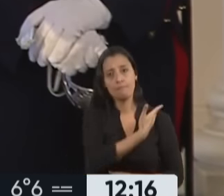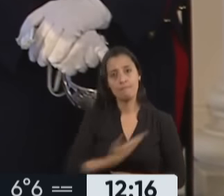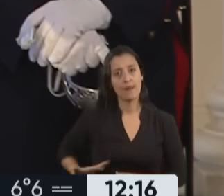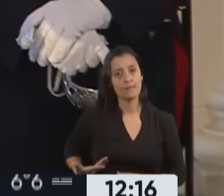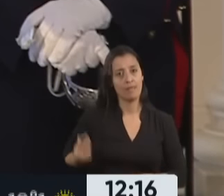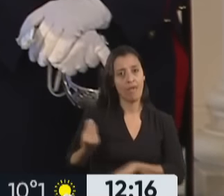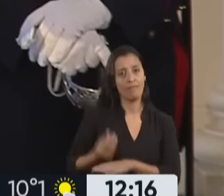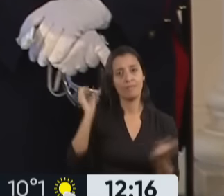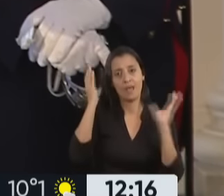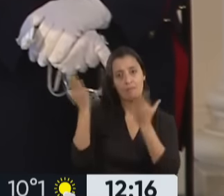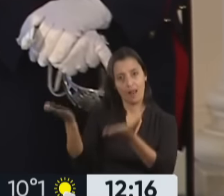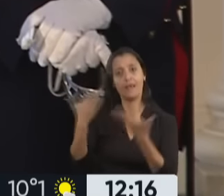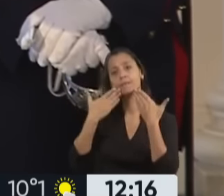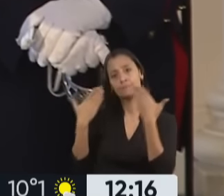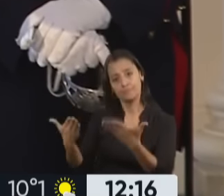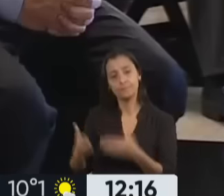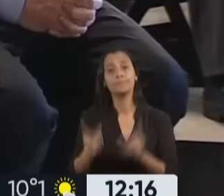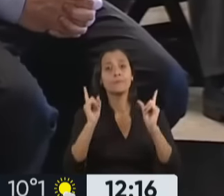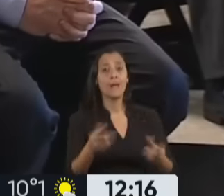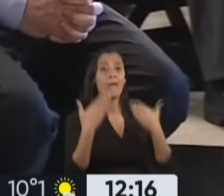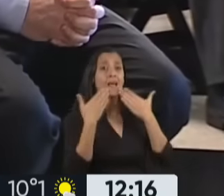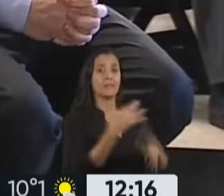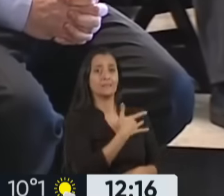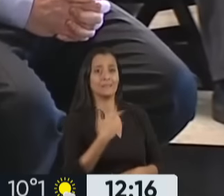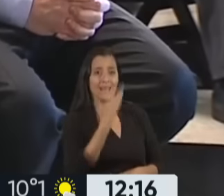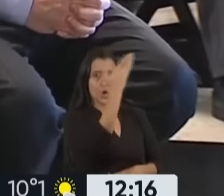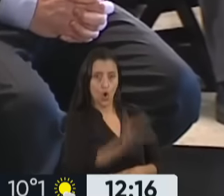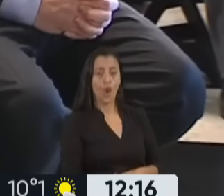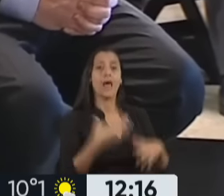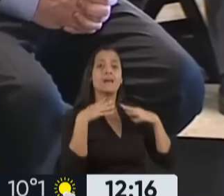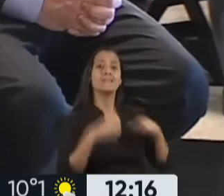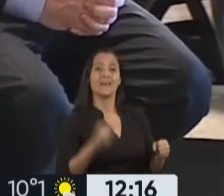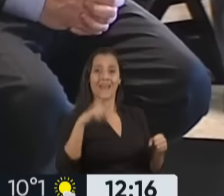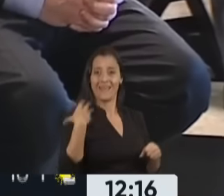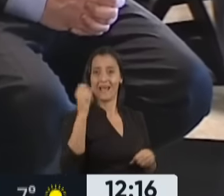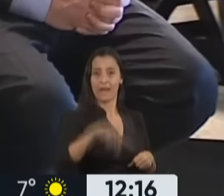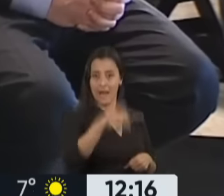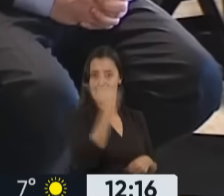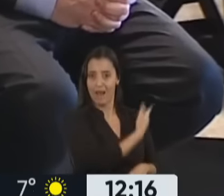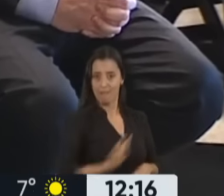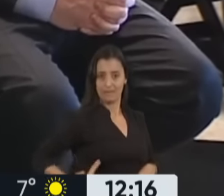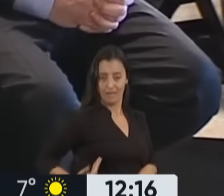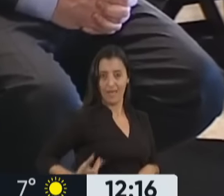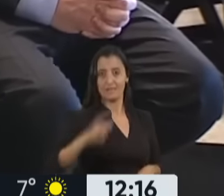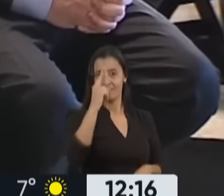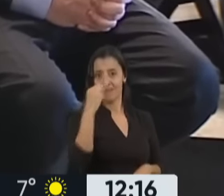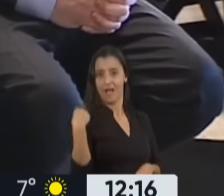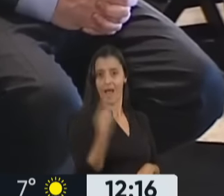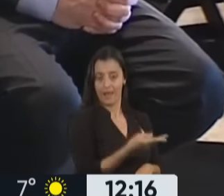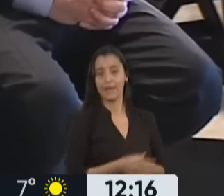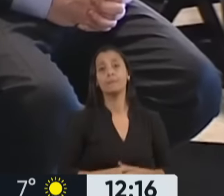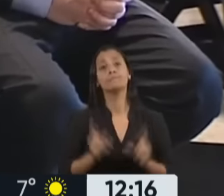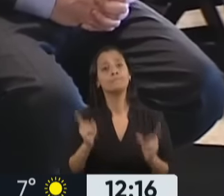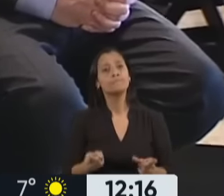de la Nación, a la señora secretaria general de la Presidencia, por